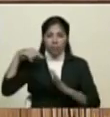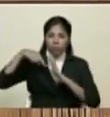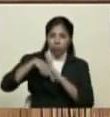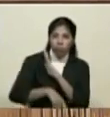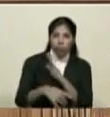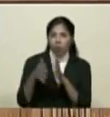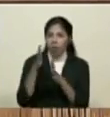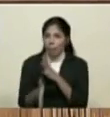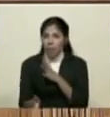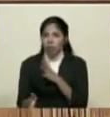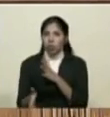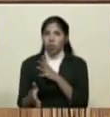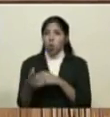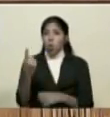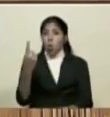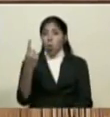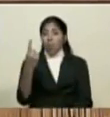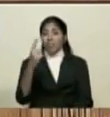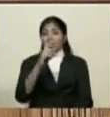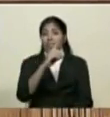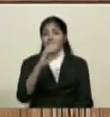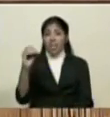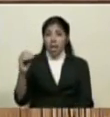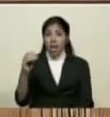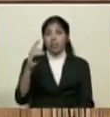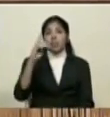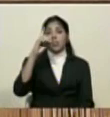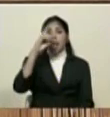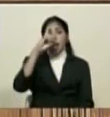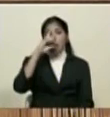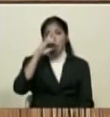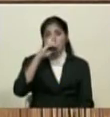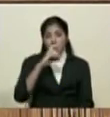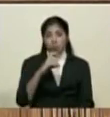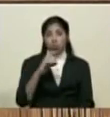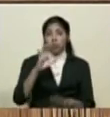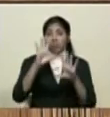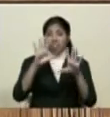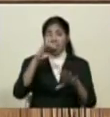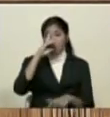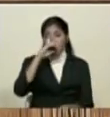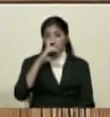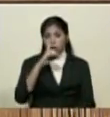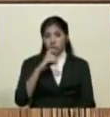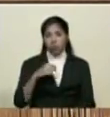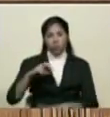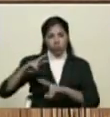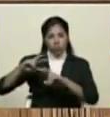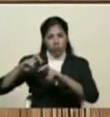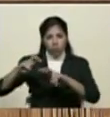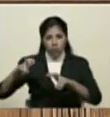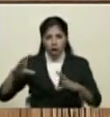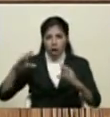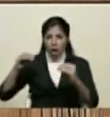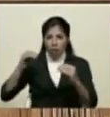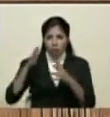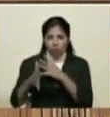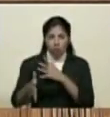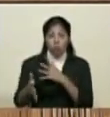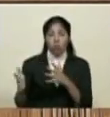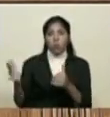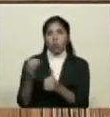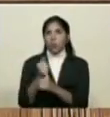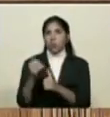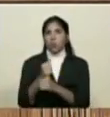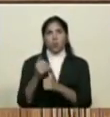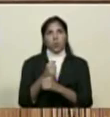pasó durante una década. Yo puedo, en la primera gran conclusión de esta presentación, decir